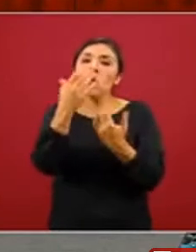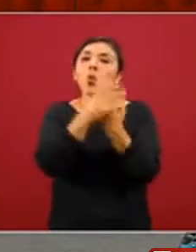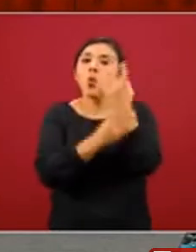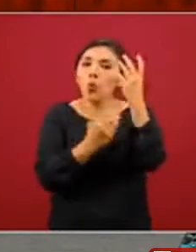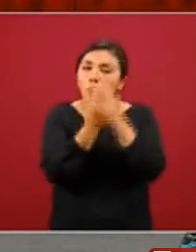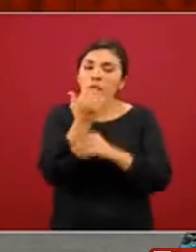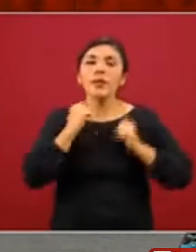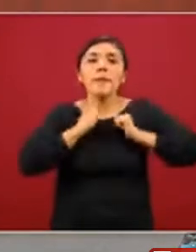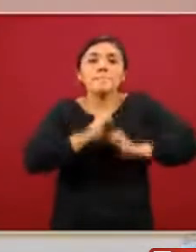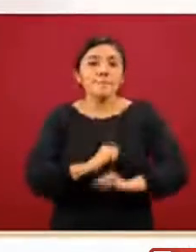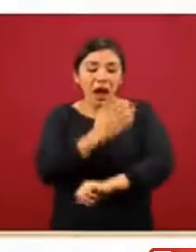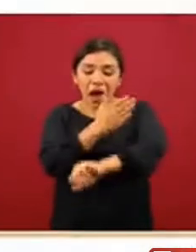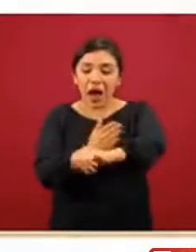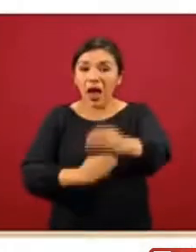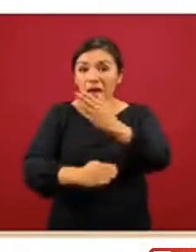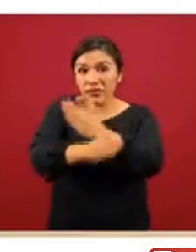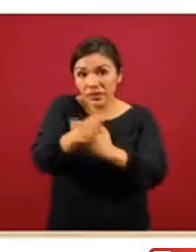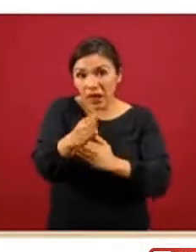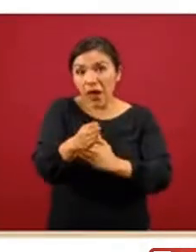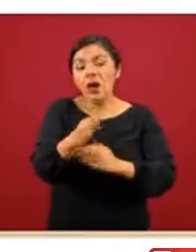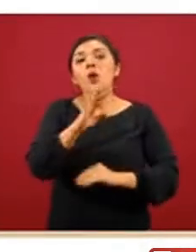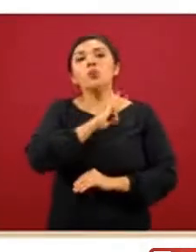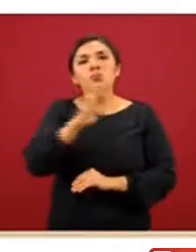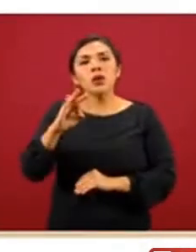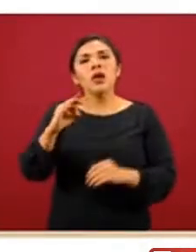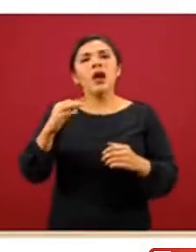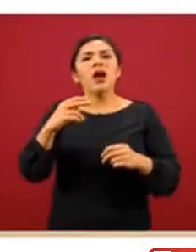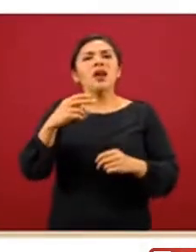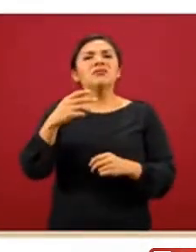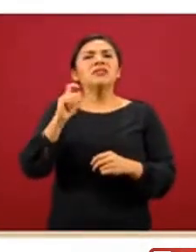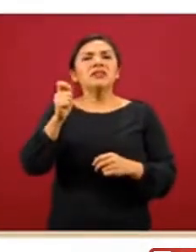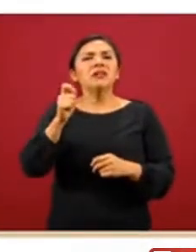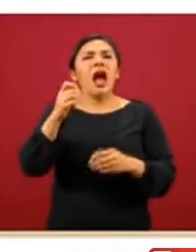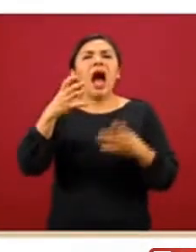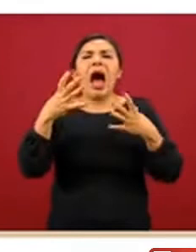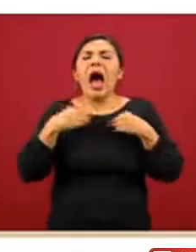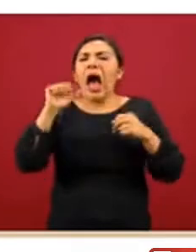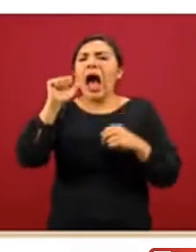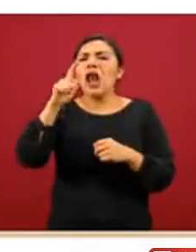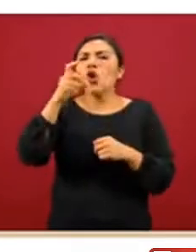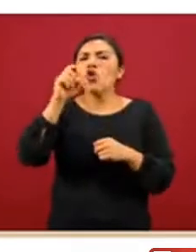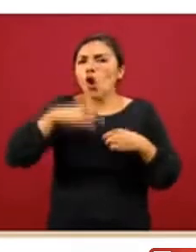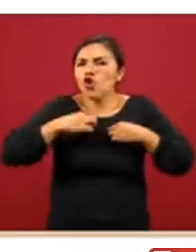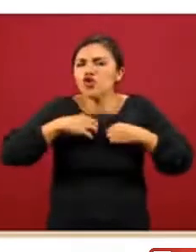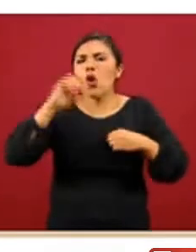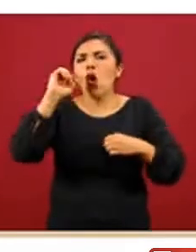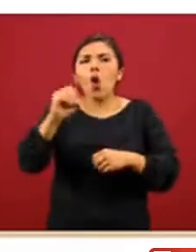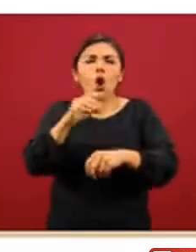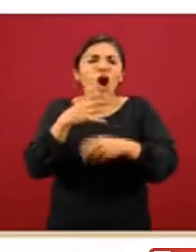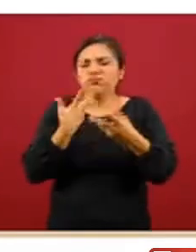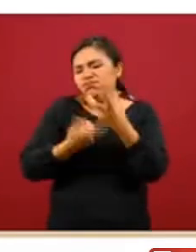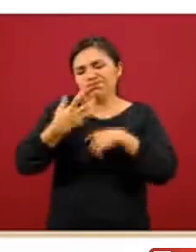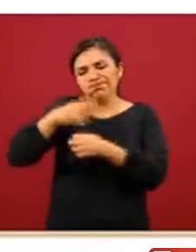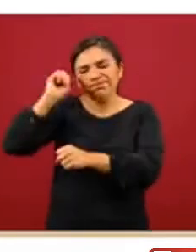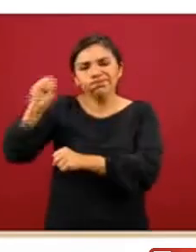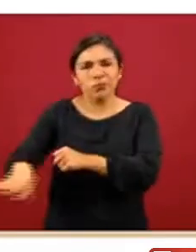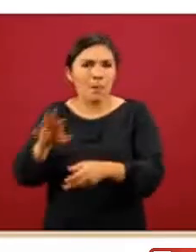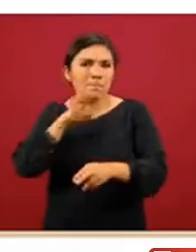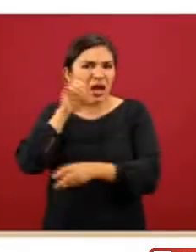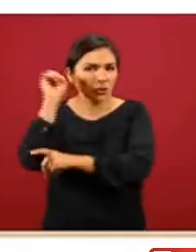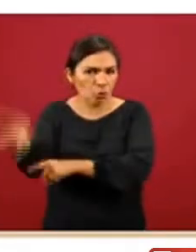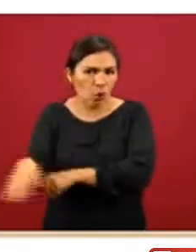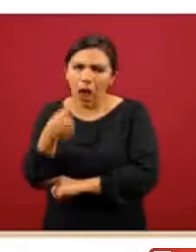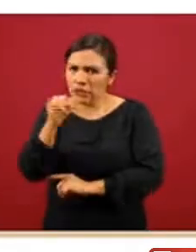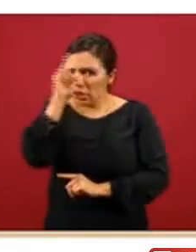batas de manga larga, que pueden ser desechables o de algodón, tanto México como la Organización Mundial de la Salud así lo